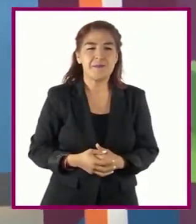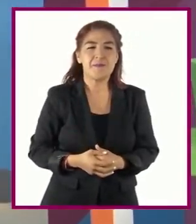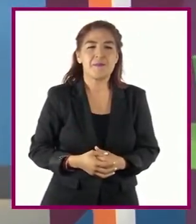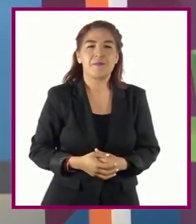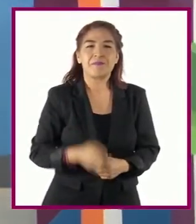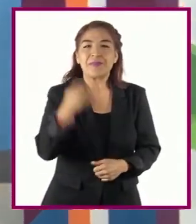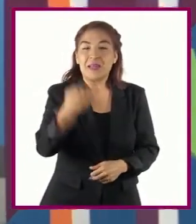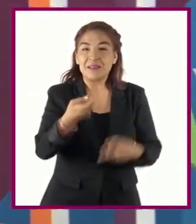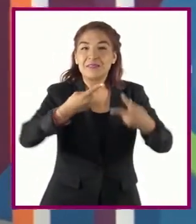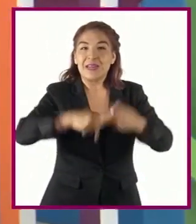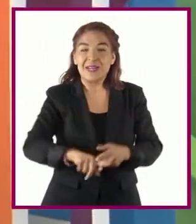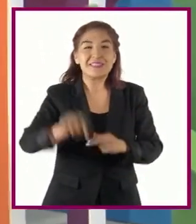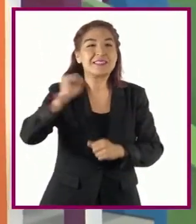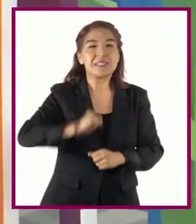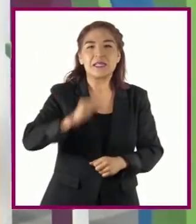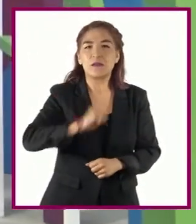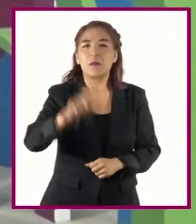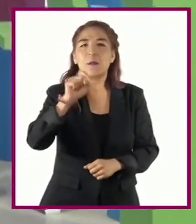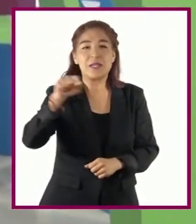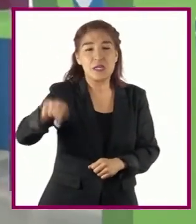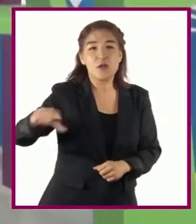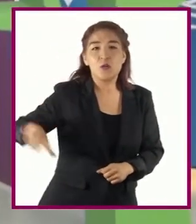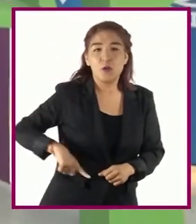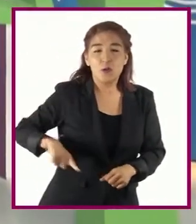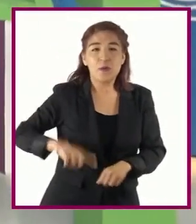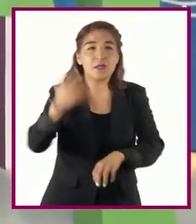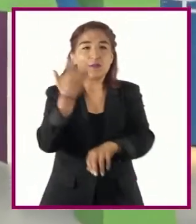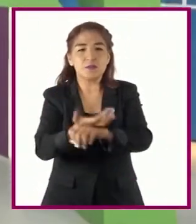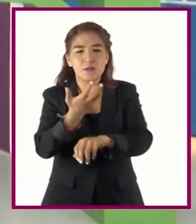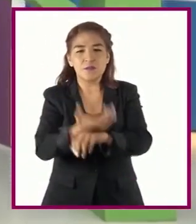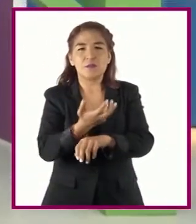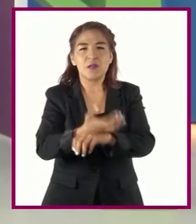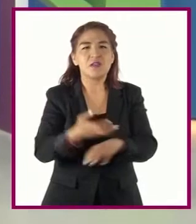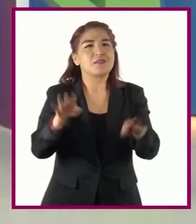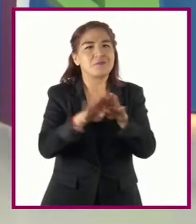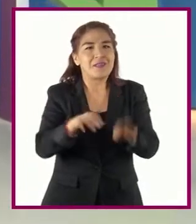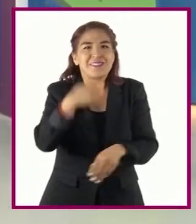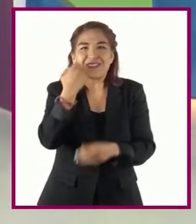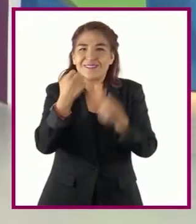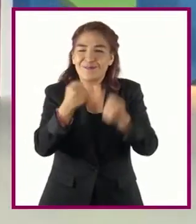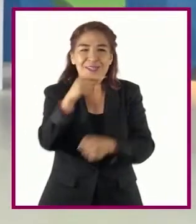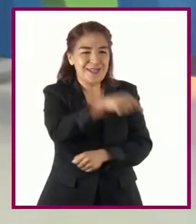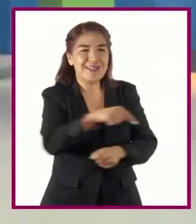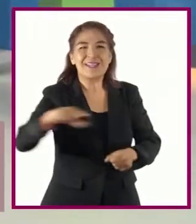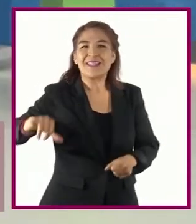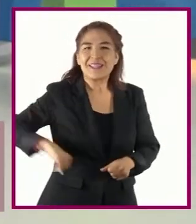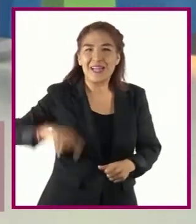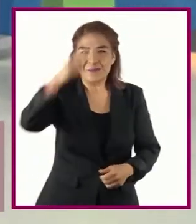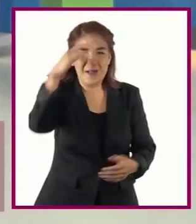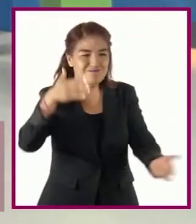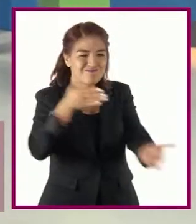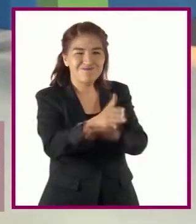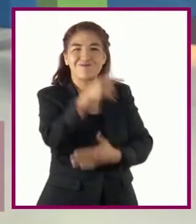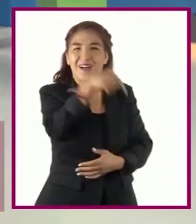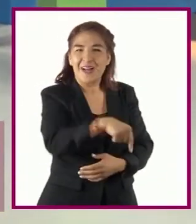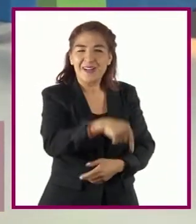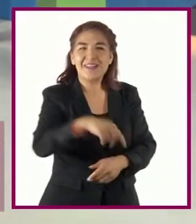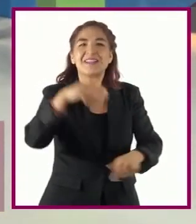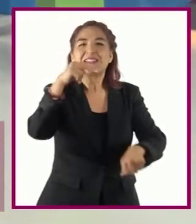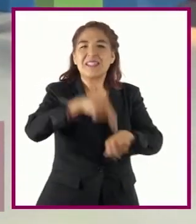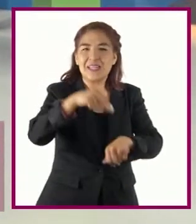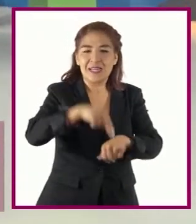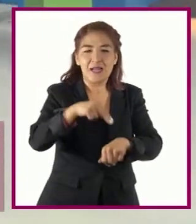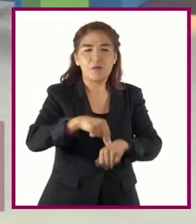Desde comienzos del siglo XX, el gobierno estadounidense tenía fuertes intereses en Centroamérica, particularmente en